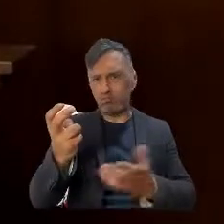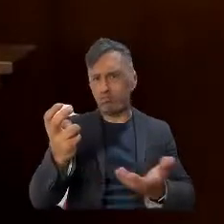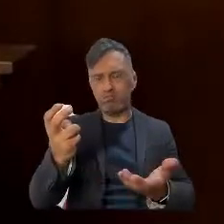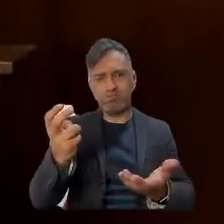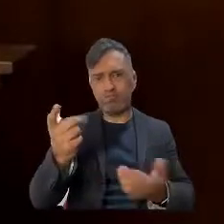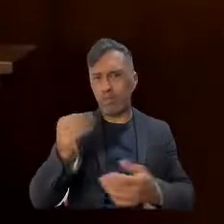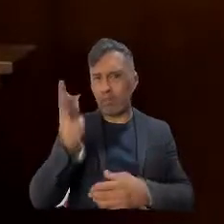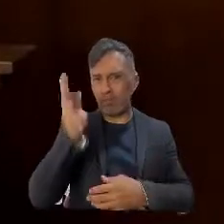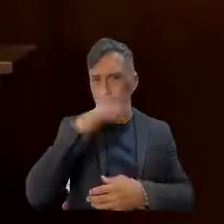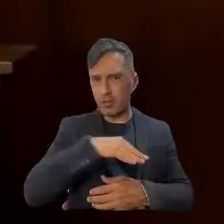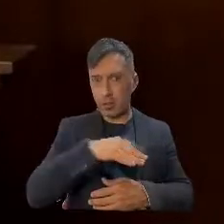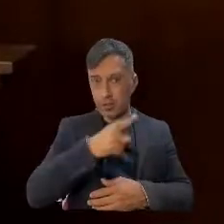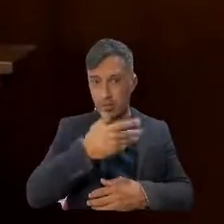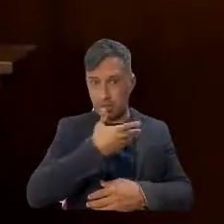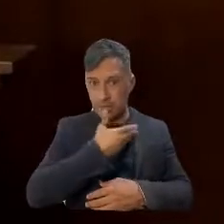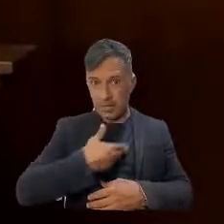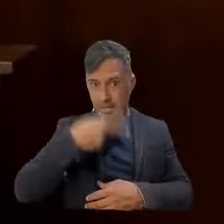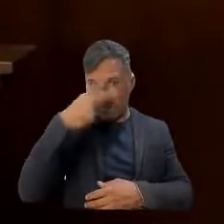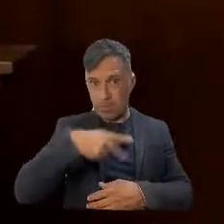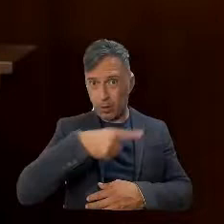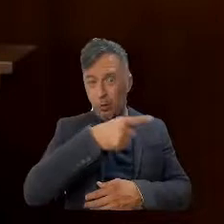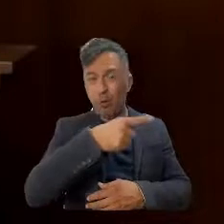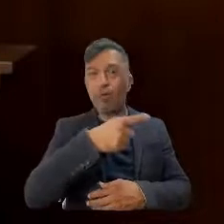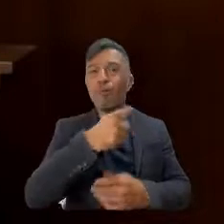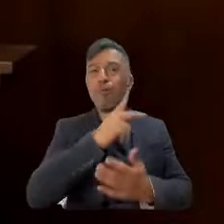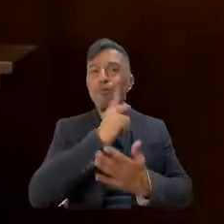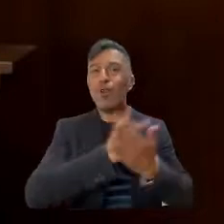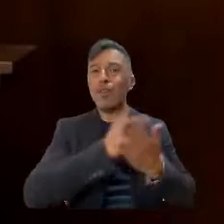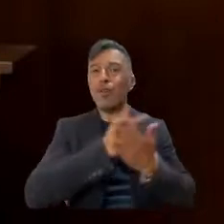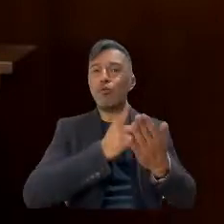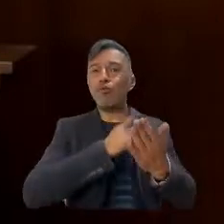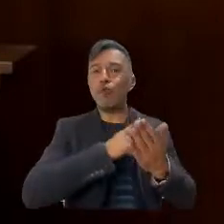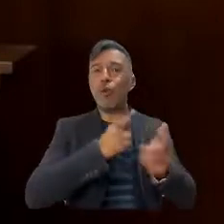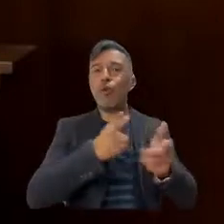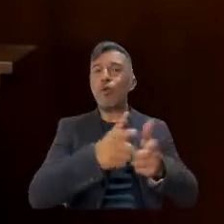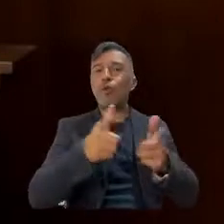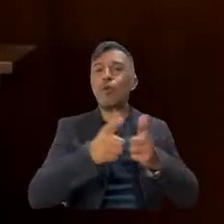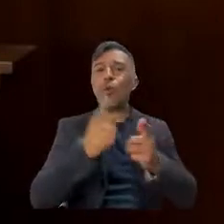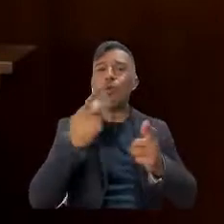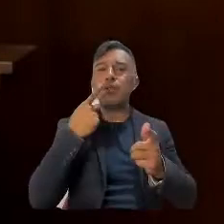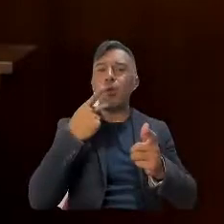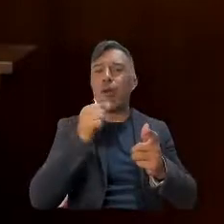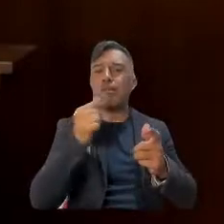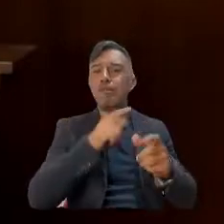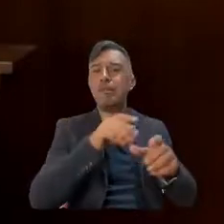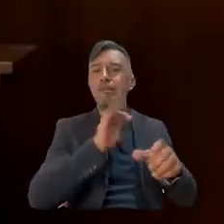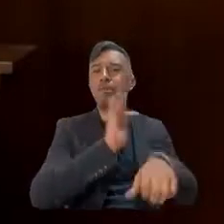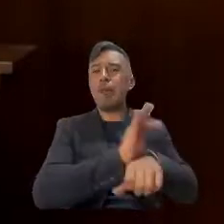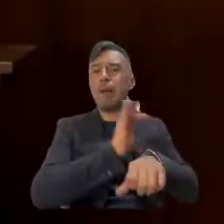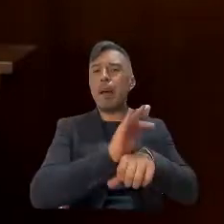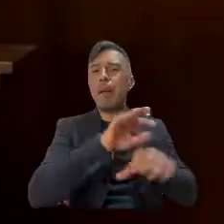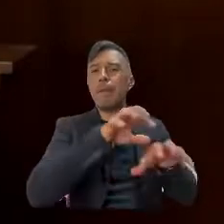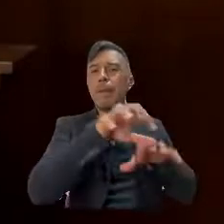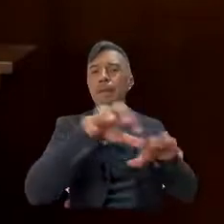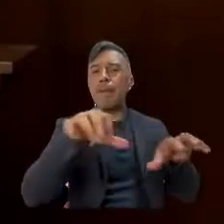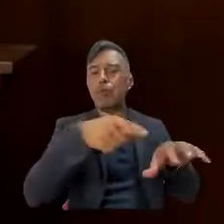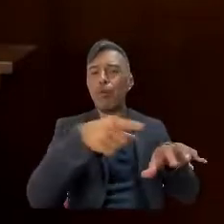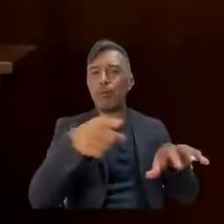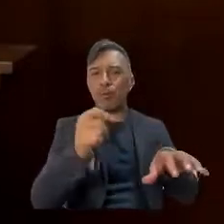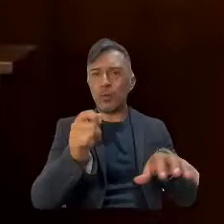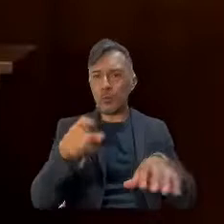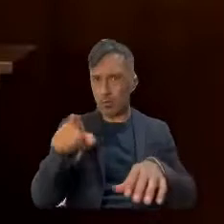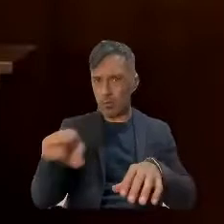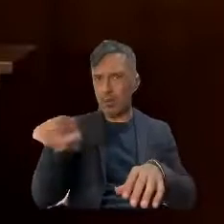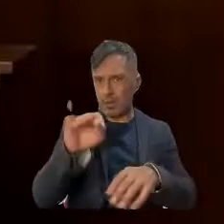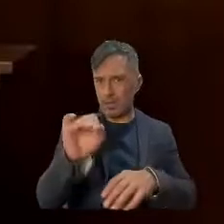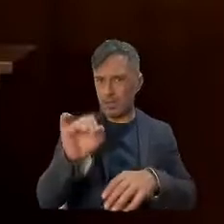nuestro presidente sea sectorial y solamente sea condicionada, como la de ellos sí es. Inclusive yo le